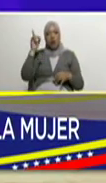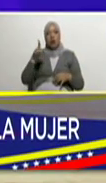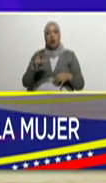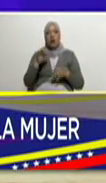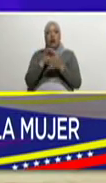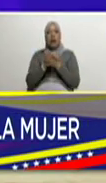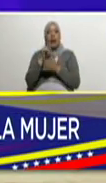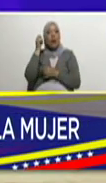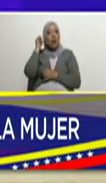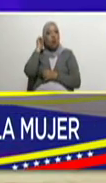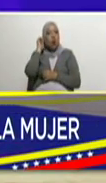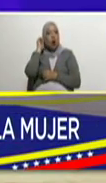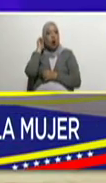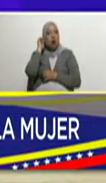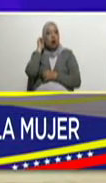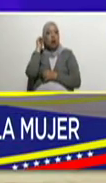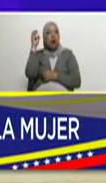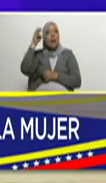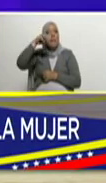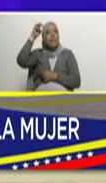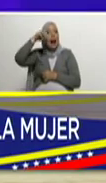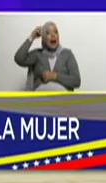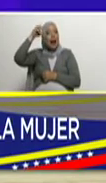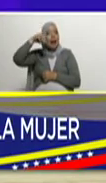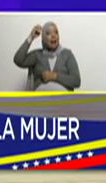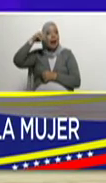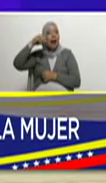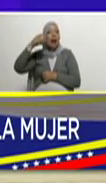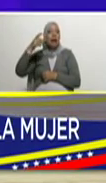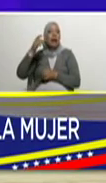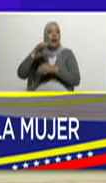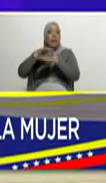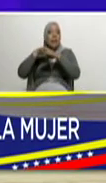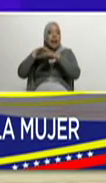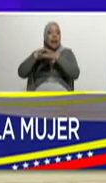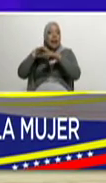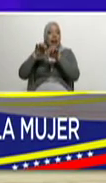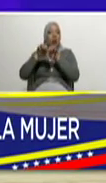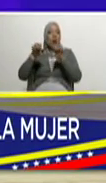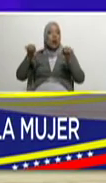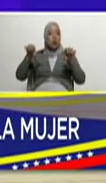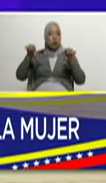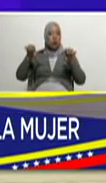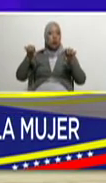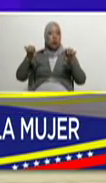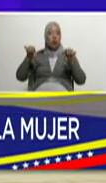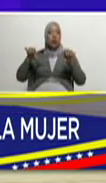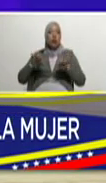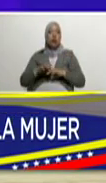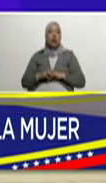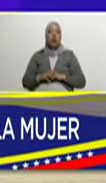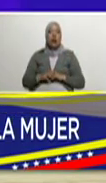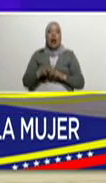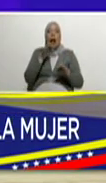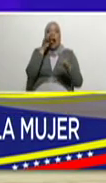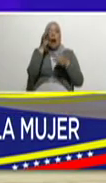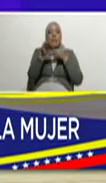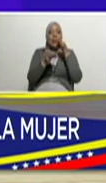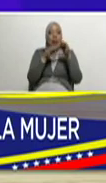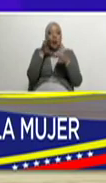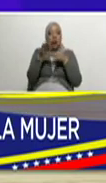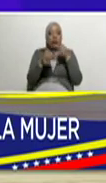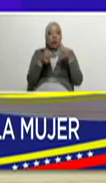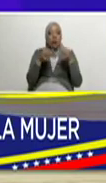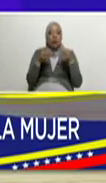Yelitza Santaella, la maestra mayor, querida ministra del Poder Popular para la Educación, le explique a ustedes